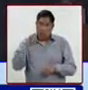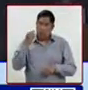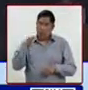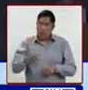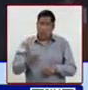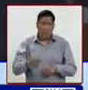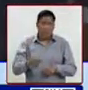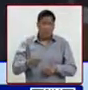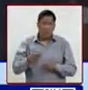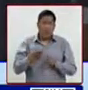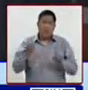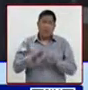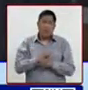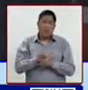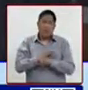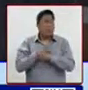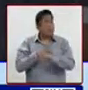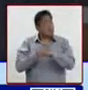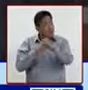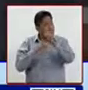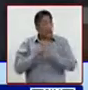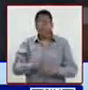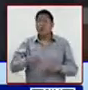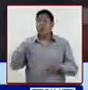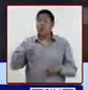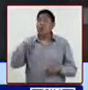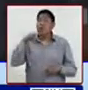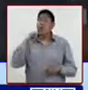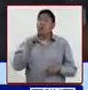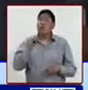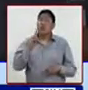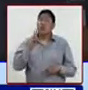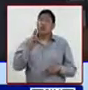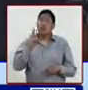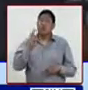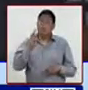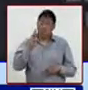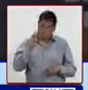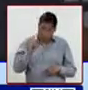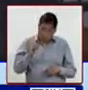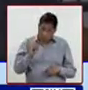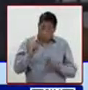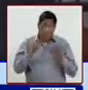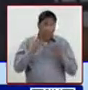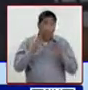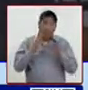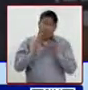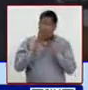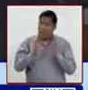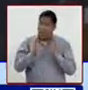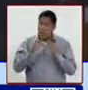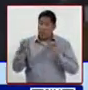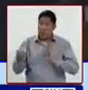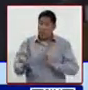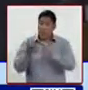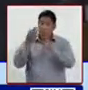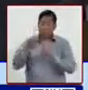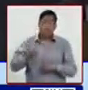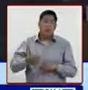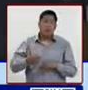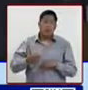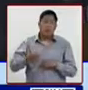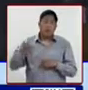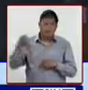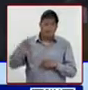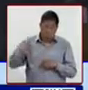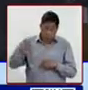aprehensión emitida desde el Ministerio Público. Porfirio Rivera ya prestó sus declaraciones informativas ante el fiscal, sus